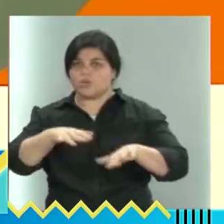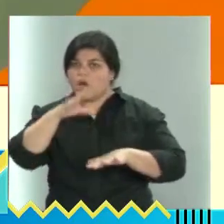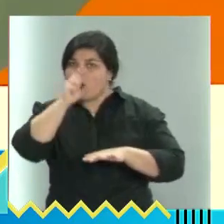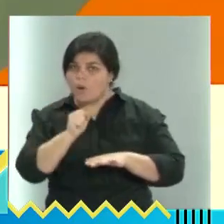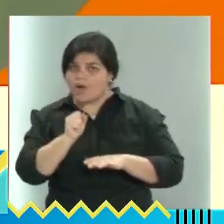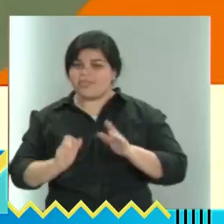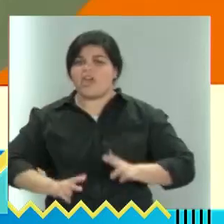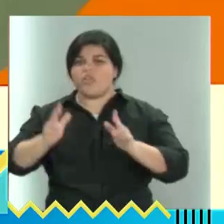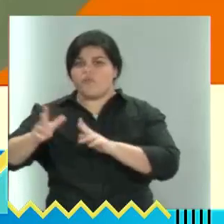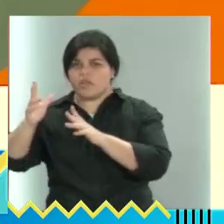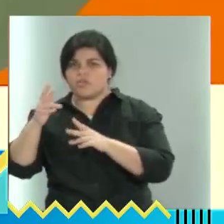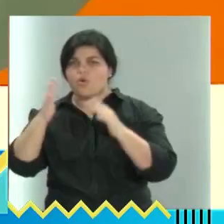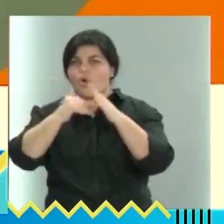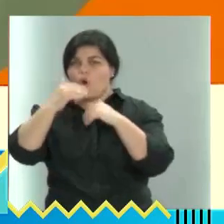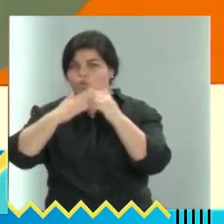Mendoza.